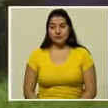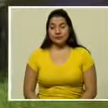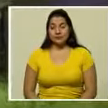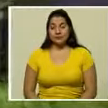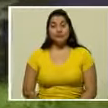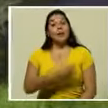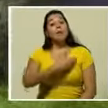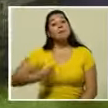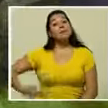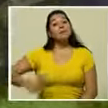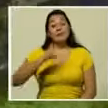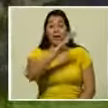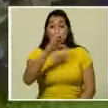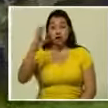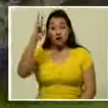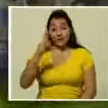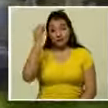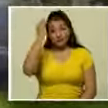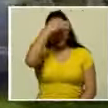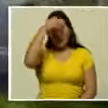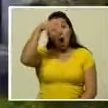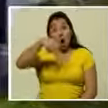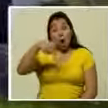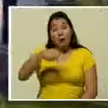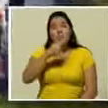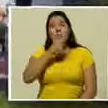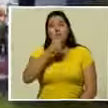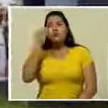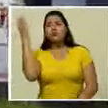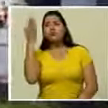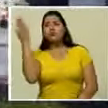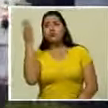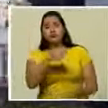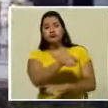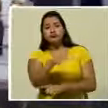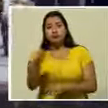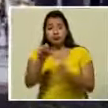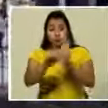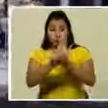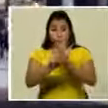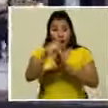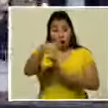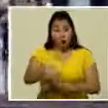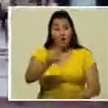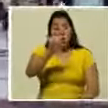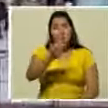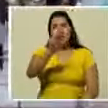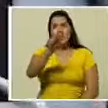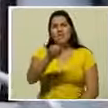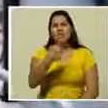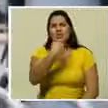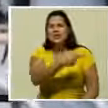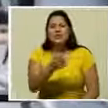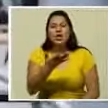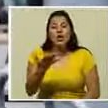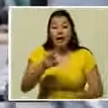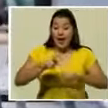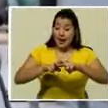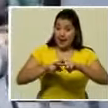El presidente de la República, Carlos Alvarado, mencionó en su discurso ante la Asamblea Legislativa este 4 de mayo que el tren eléctrico de pasajeros